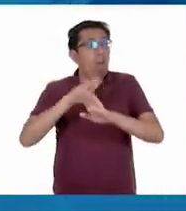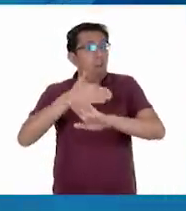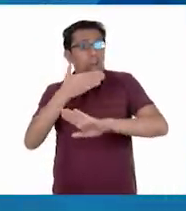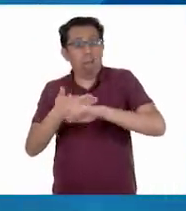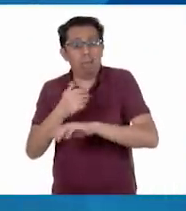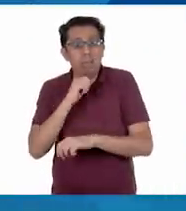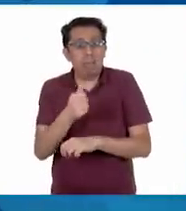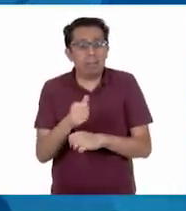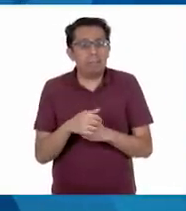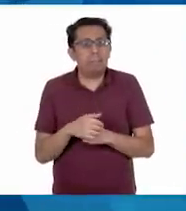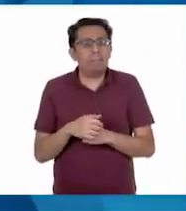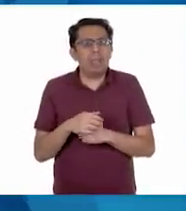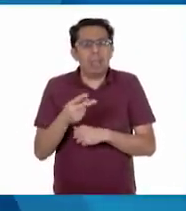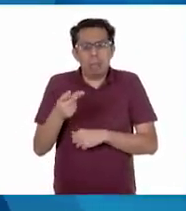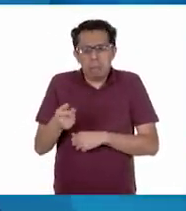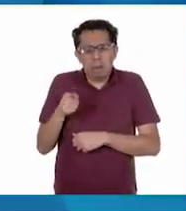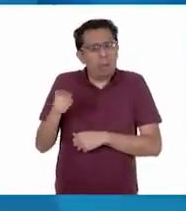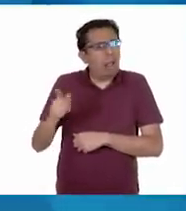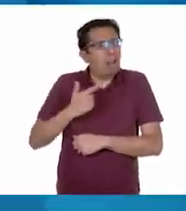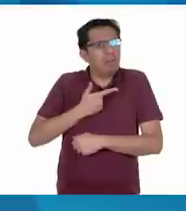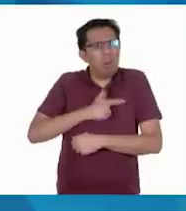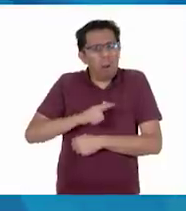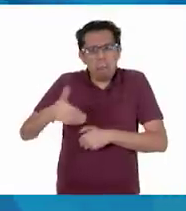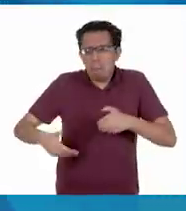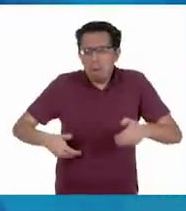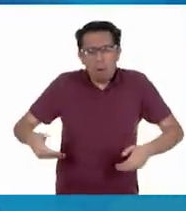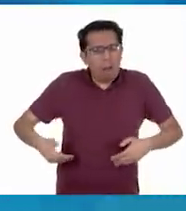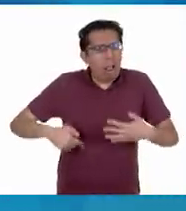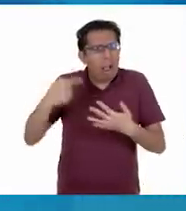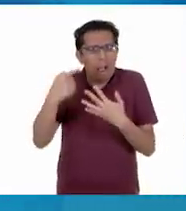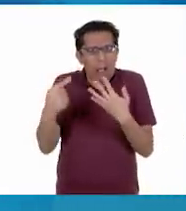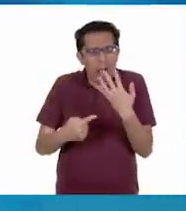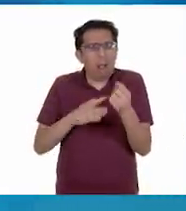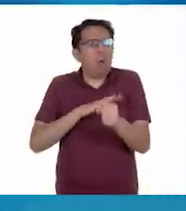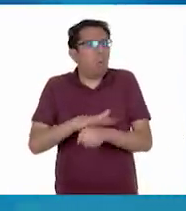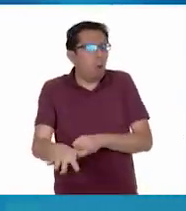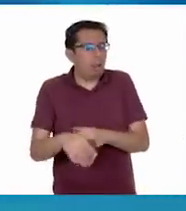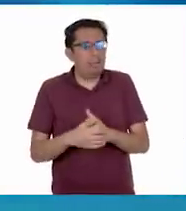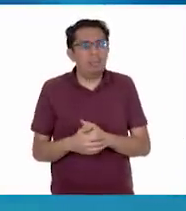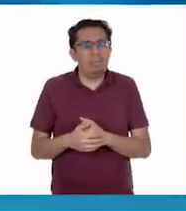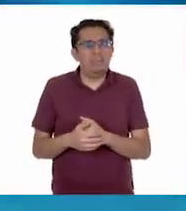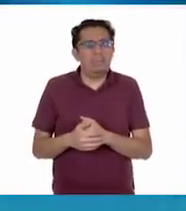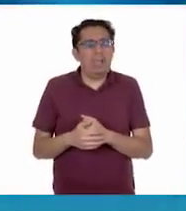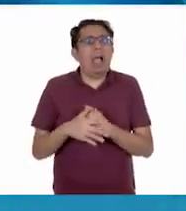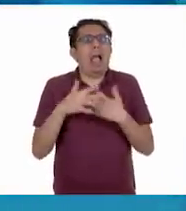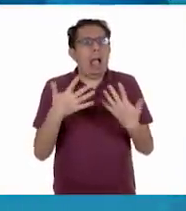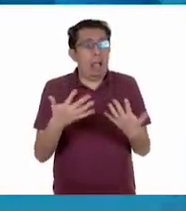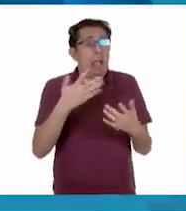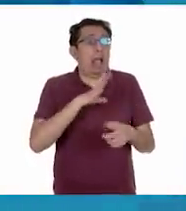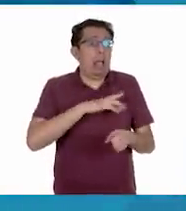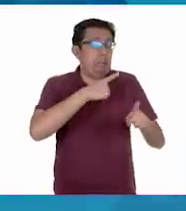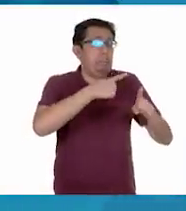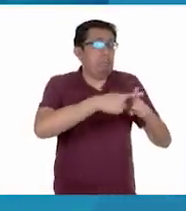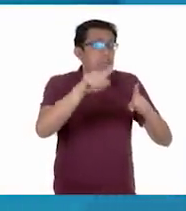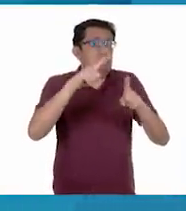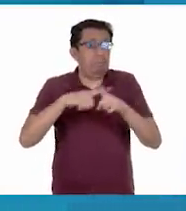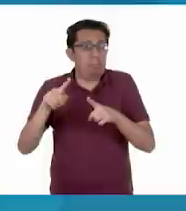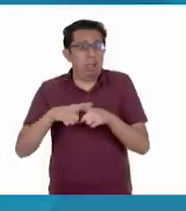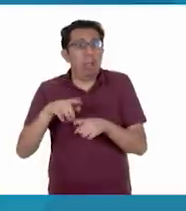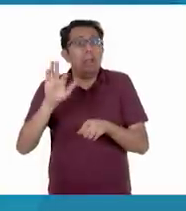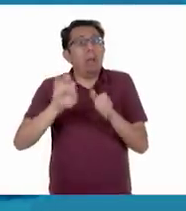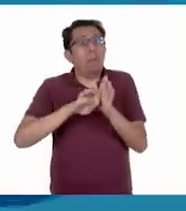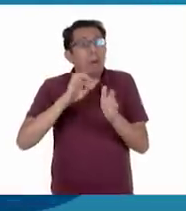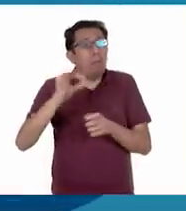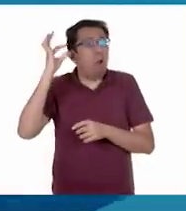son las cosas que le molestan a un perro? Ok, las cosas que pueden molestarle a un perro son variadas. Estamos hablando de jalarle